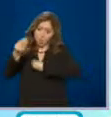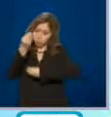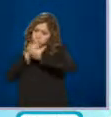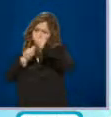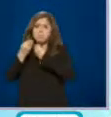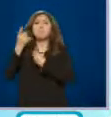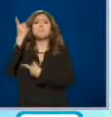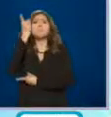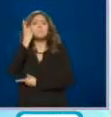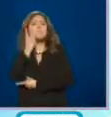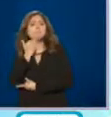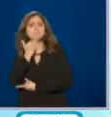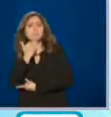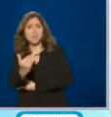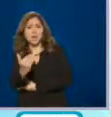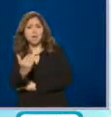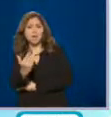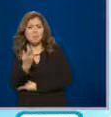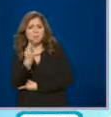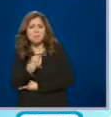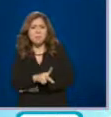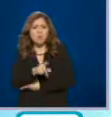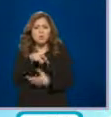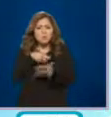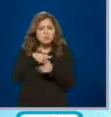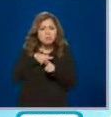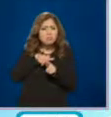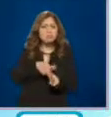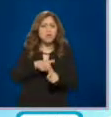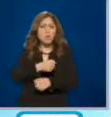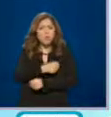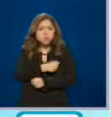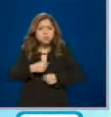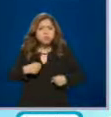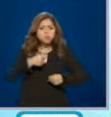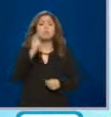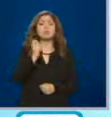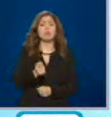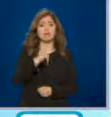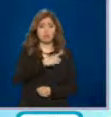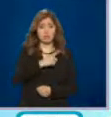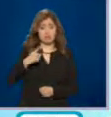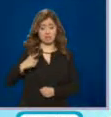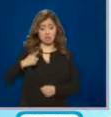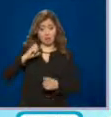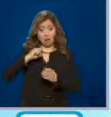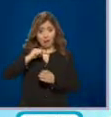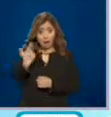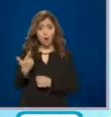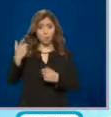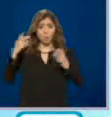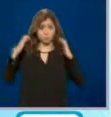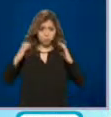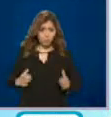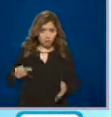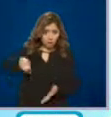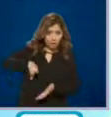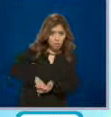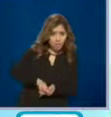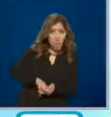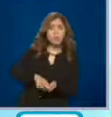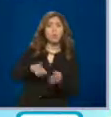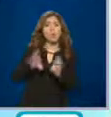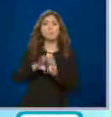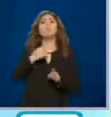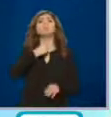sano, pero pues sigue aumentando de peso, eso ya tendría que ver con otros problemas en el cuerpo,